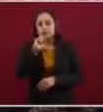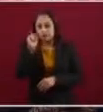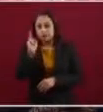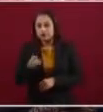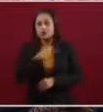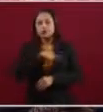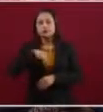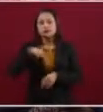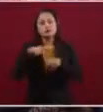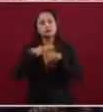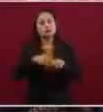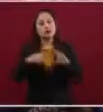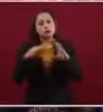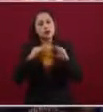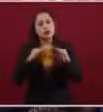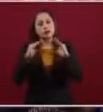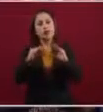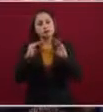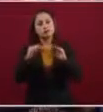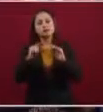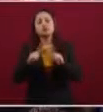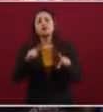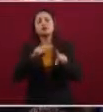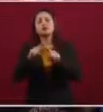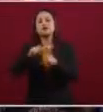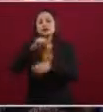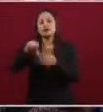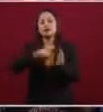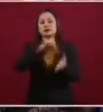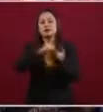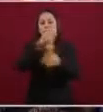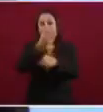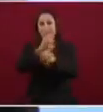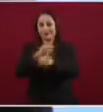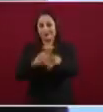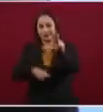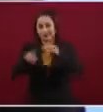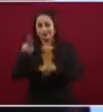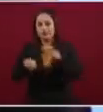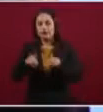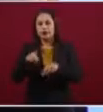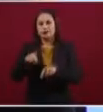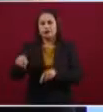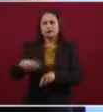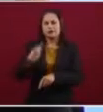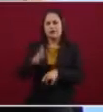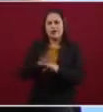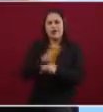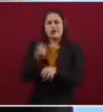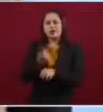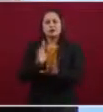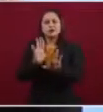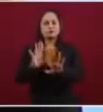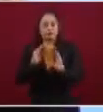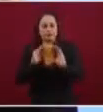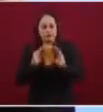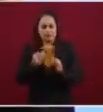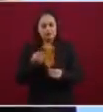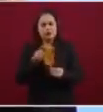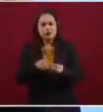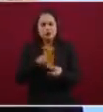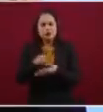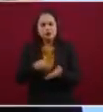capacitación en los centros de tercer nivel porque ustedes irá mal porque van a dar una capacitación ahí no es que estamos